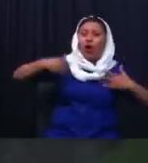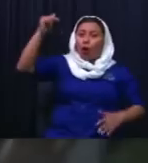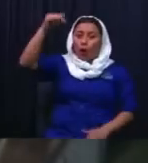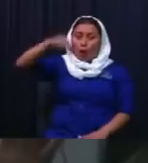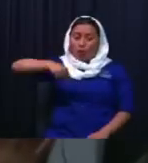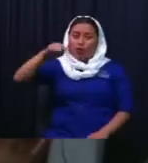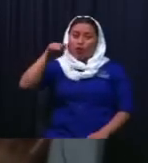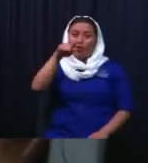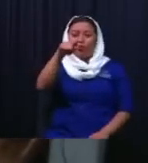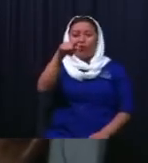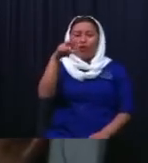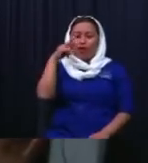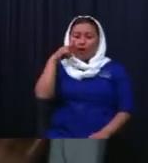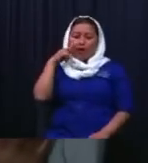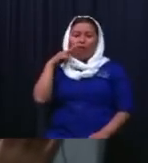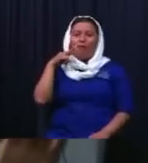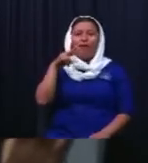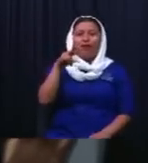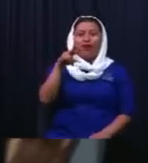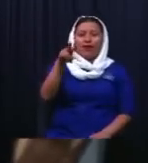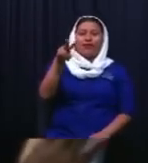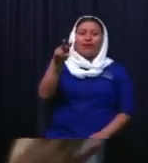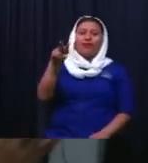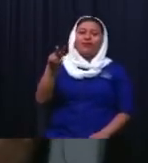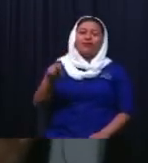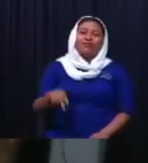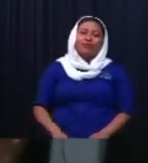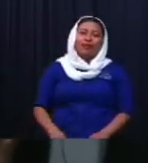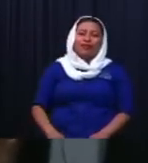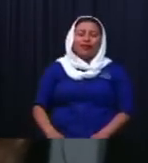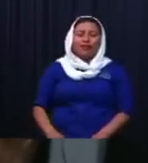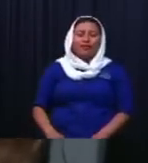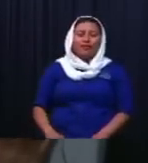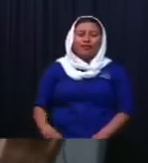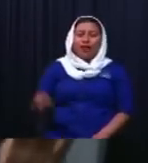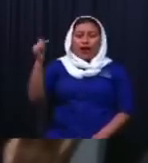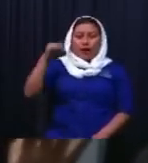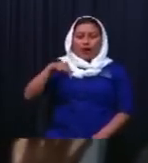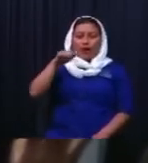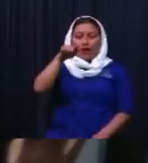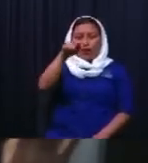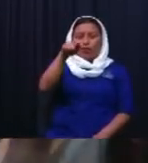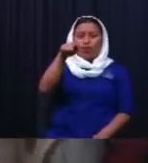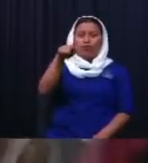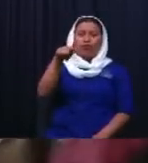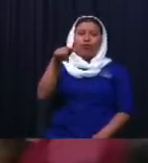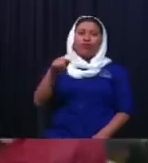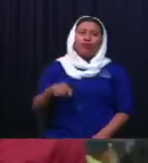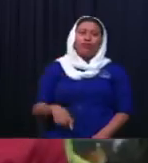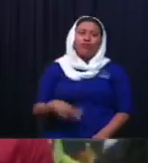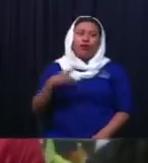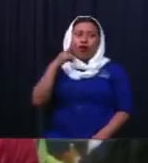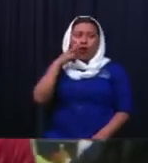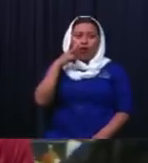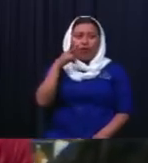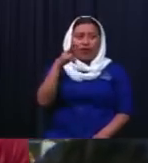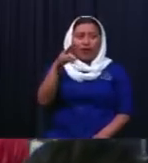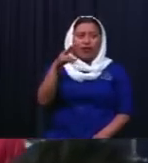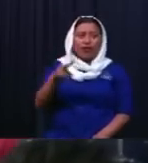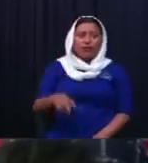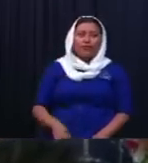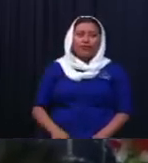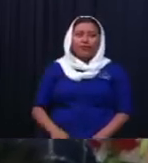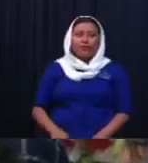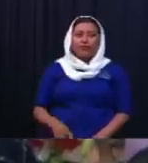ahora. Ahora lo verás, dice el Señor. Ahora lo verás, dice el Señor.